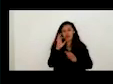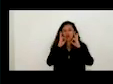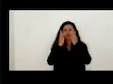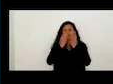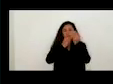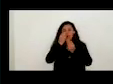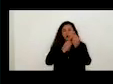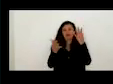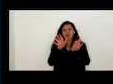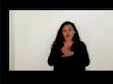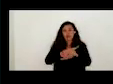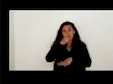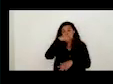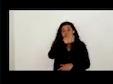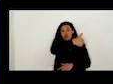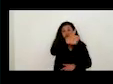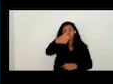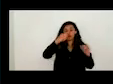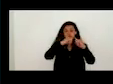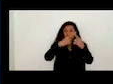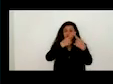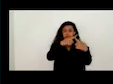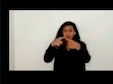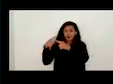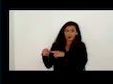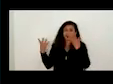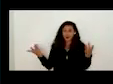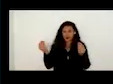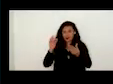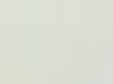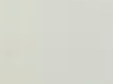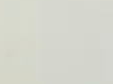ya que cada institución es muy diferente. Muchas gracias.